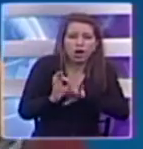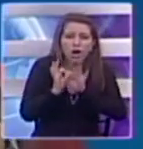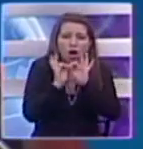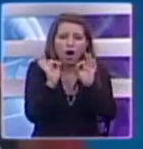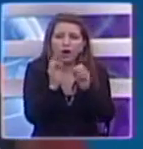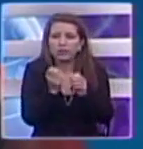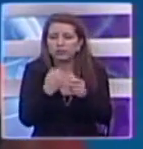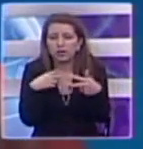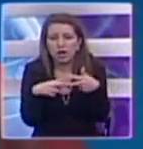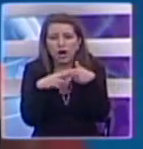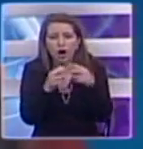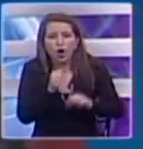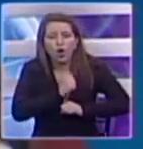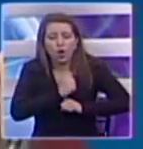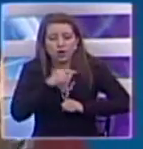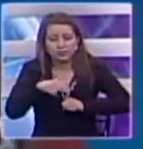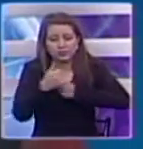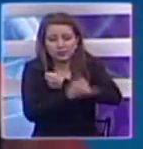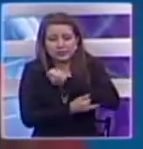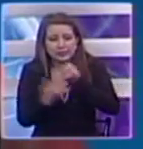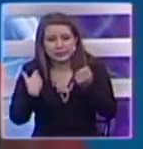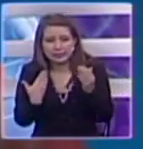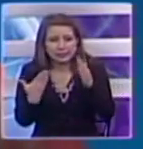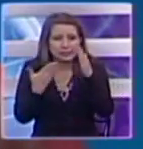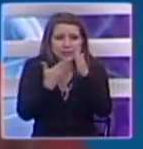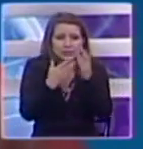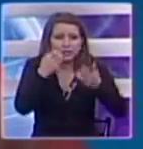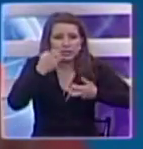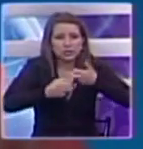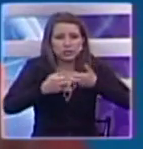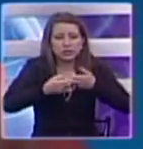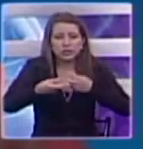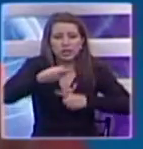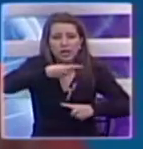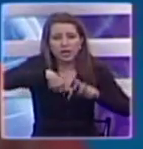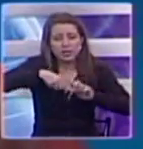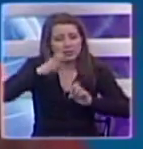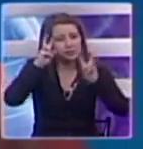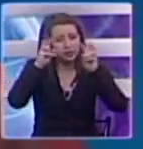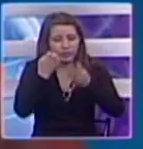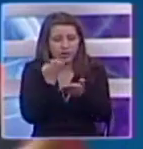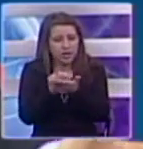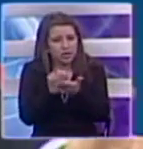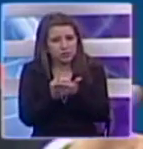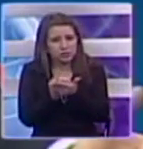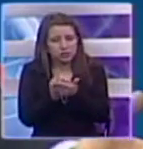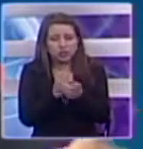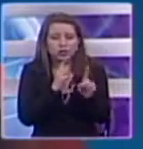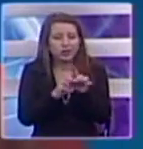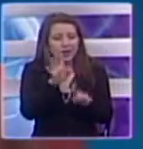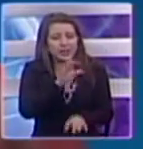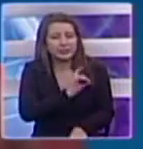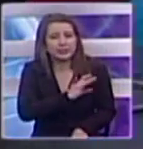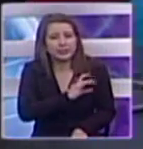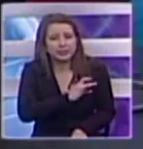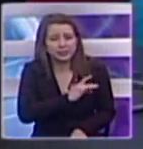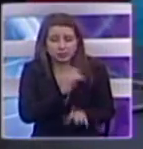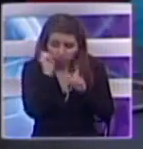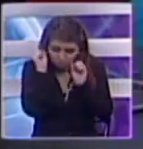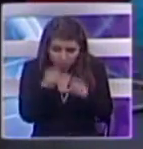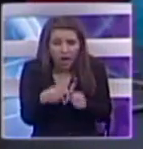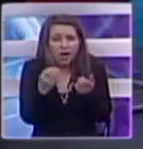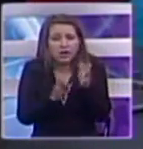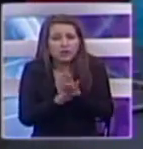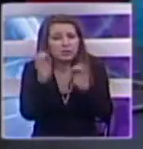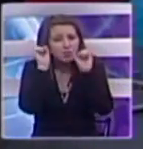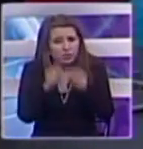recursos propios como país para enfrentar un problema cíclico de la economía, como fue el caso de Chile, claro, sí se puede hacer.